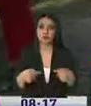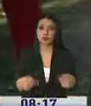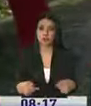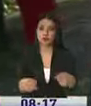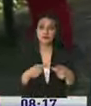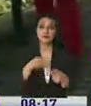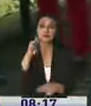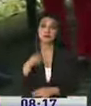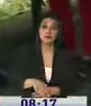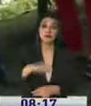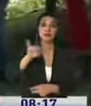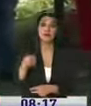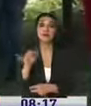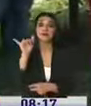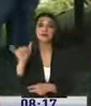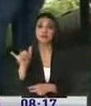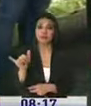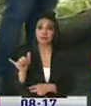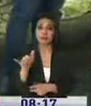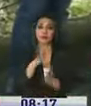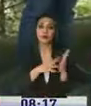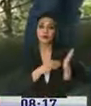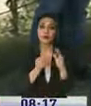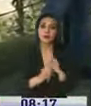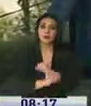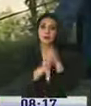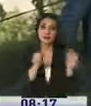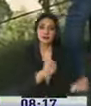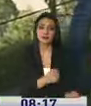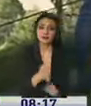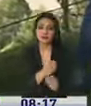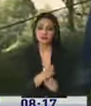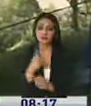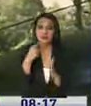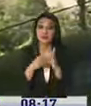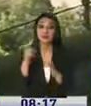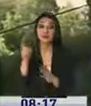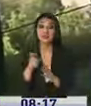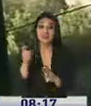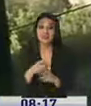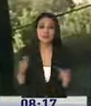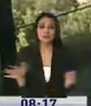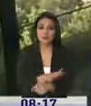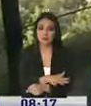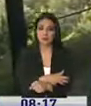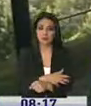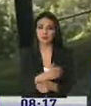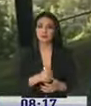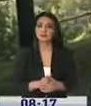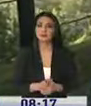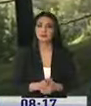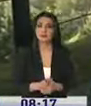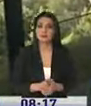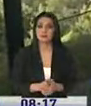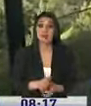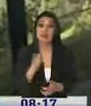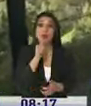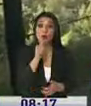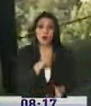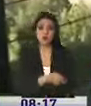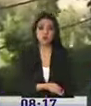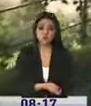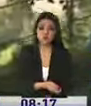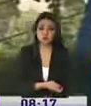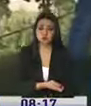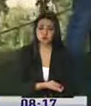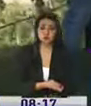los martes, jueves y sábado, en horario diurno. Cuando es necesario se hacen faenas puntuales. Y los hidrolavados se hacen no